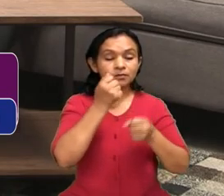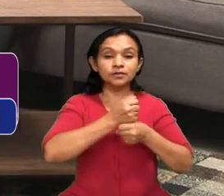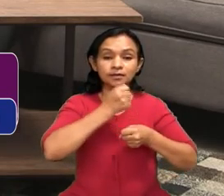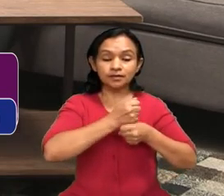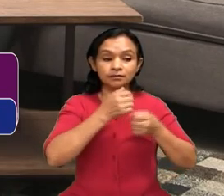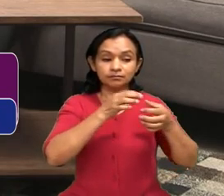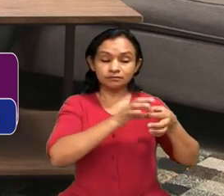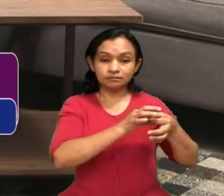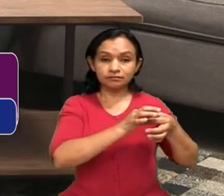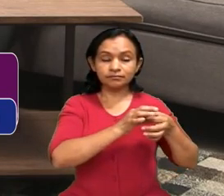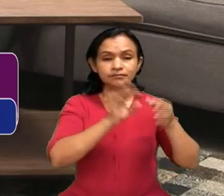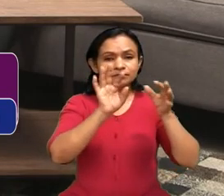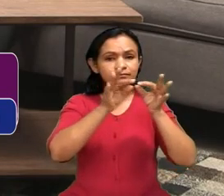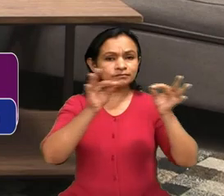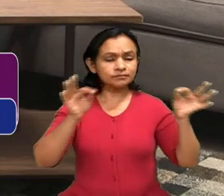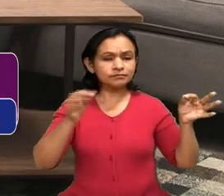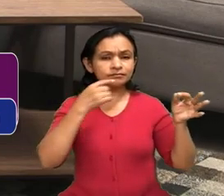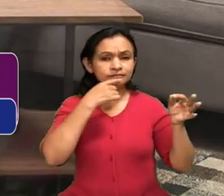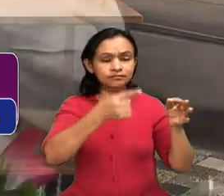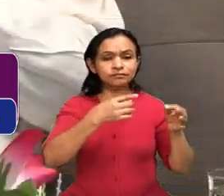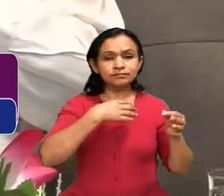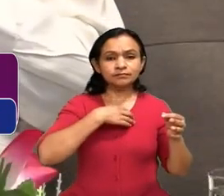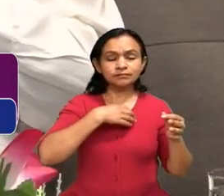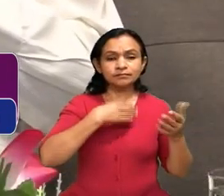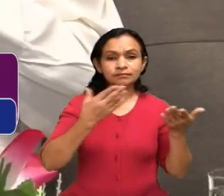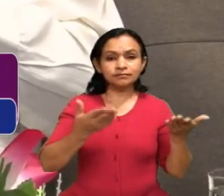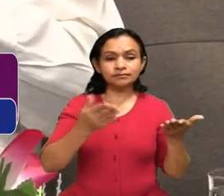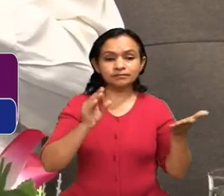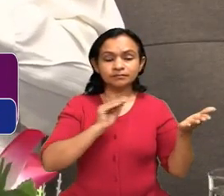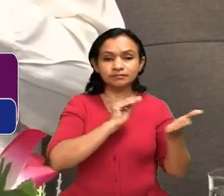Y él tuvo una frase de esa época, en el